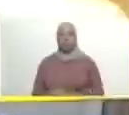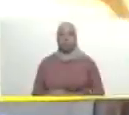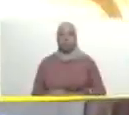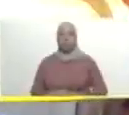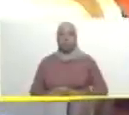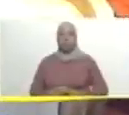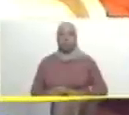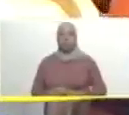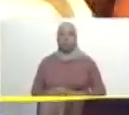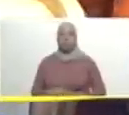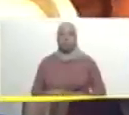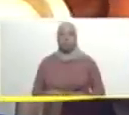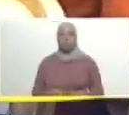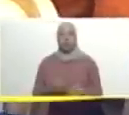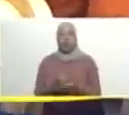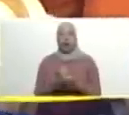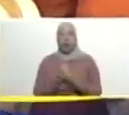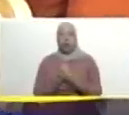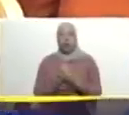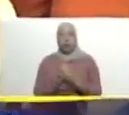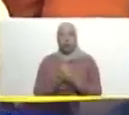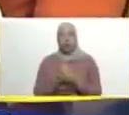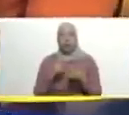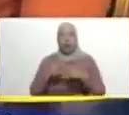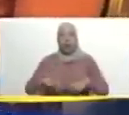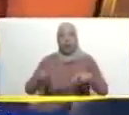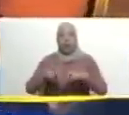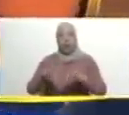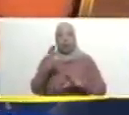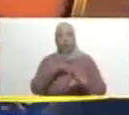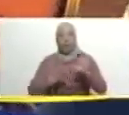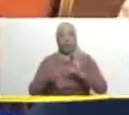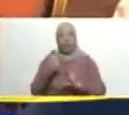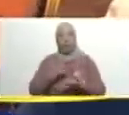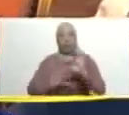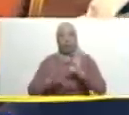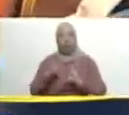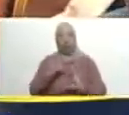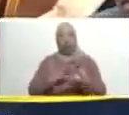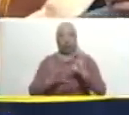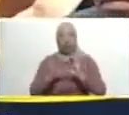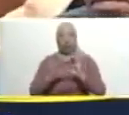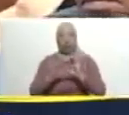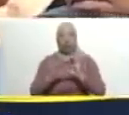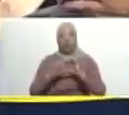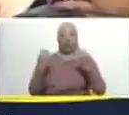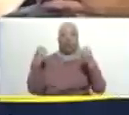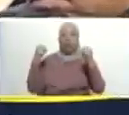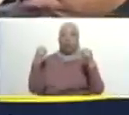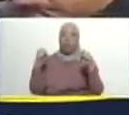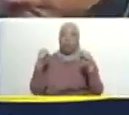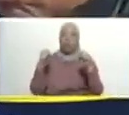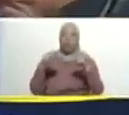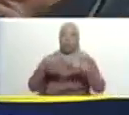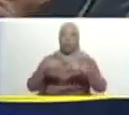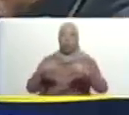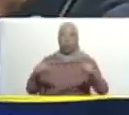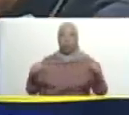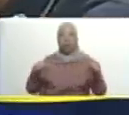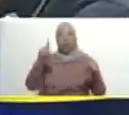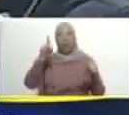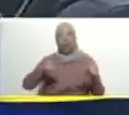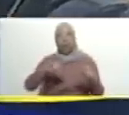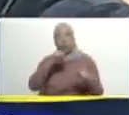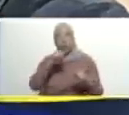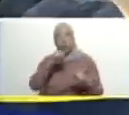trata solamente de la cooperación en la investigación científica y en las prácticas agrícolas, sino